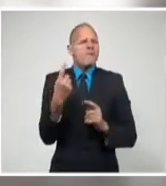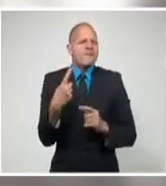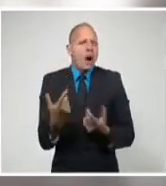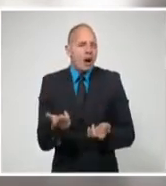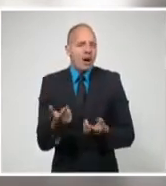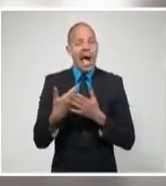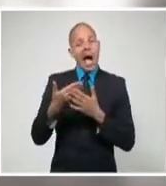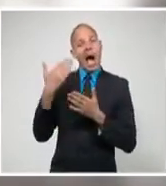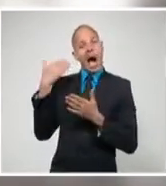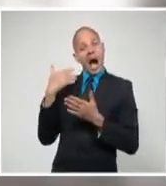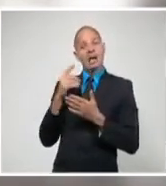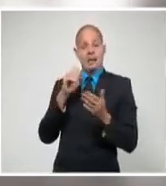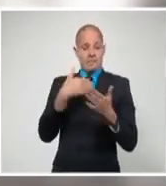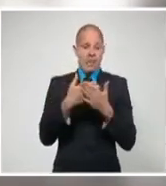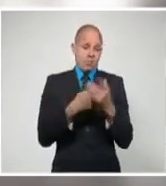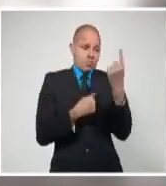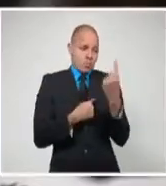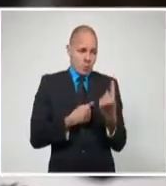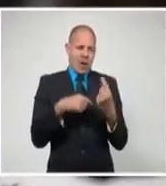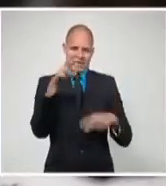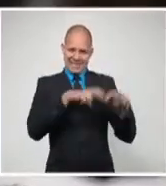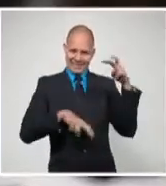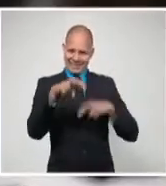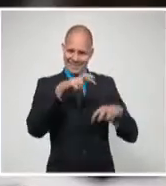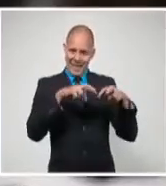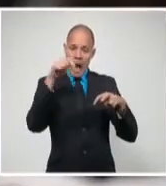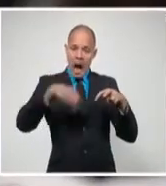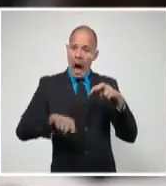y el conocimiento generado desde la academia.